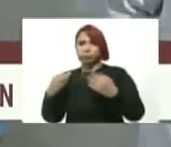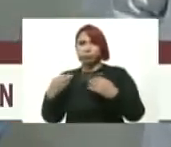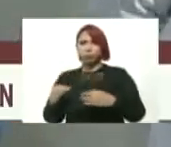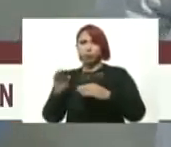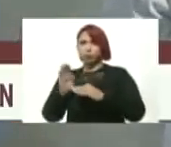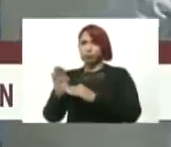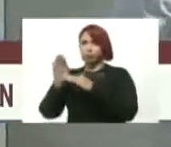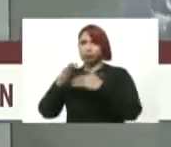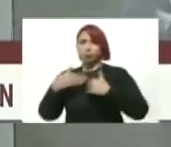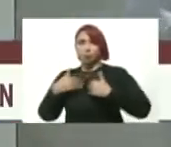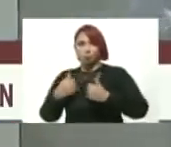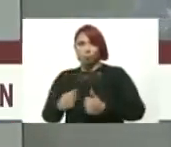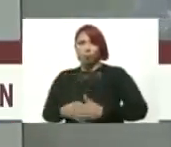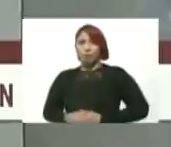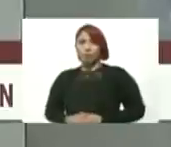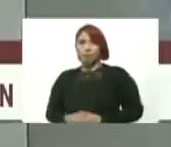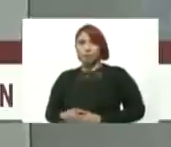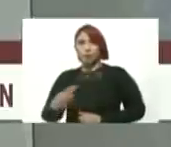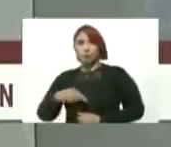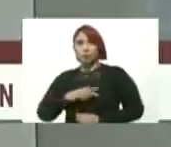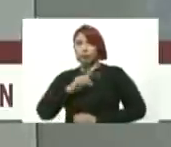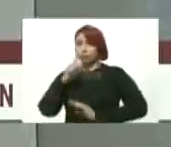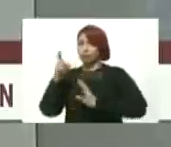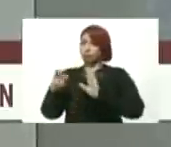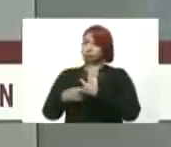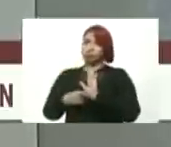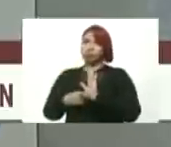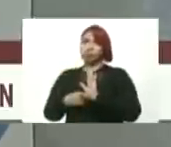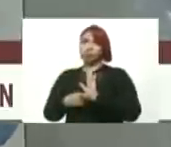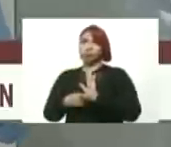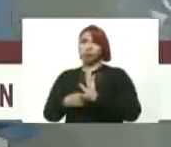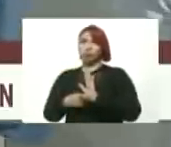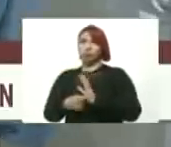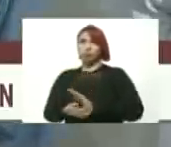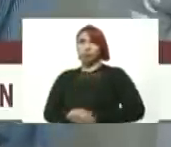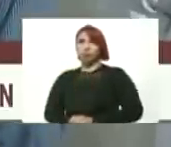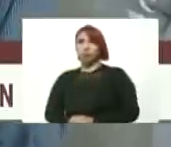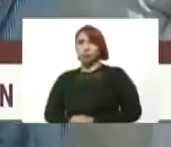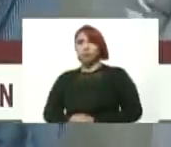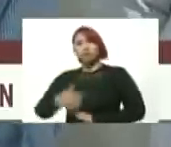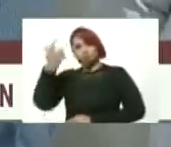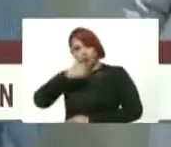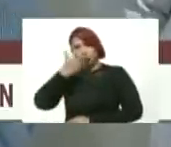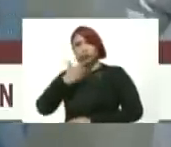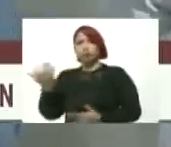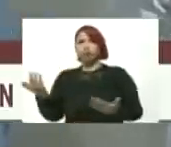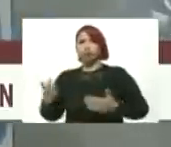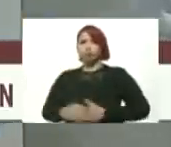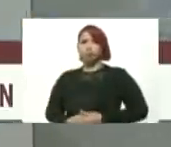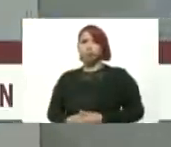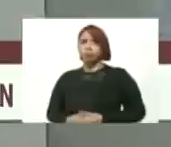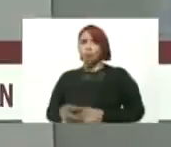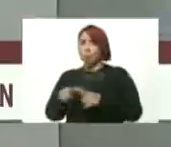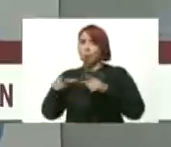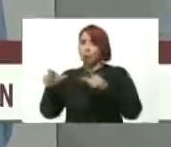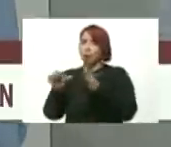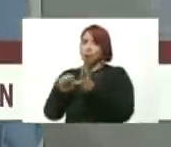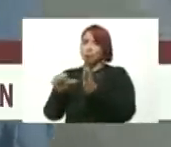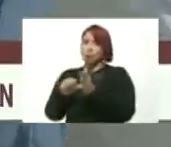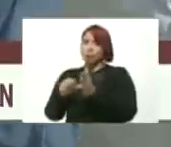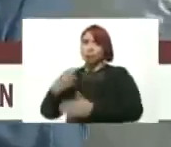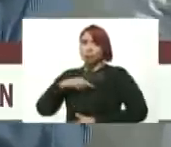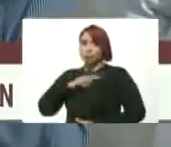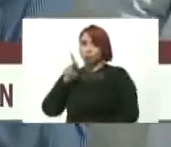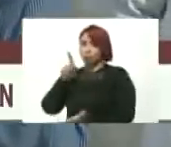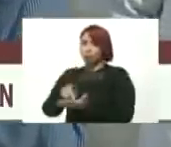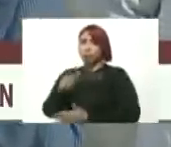segura y que estemos absolutamente certeza certero de que en los sitios donde nos encontremos no